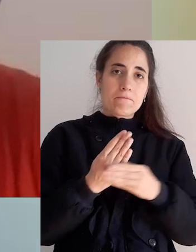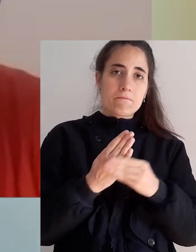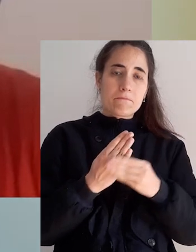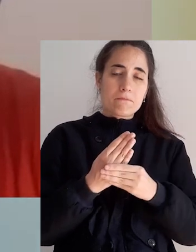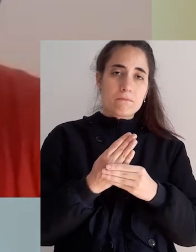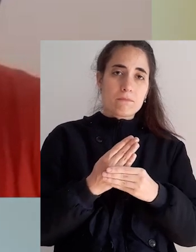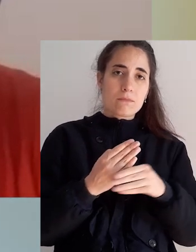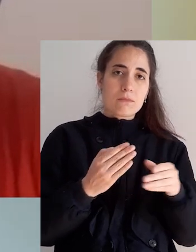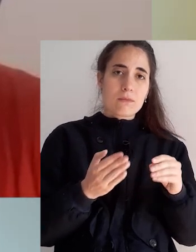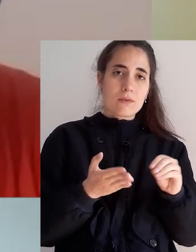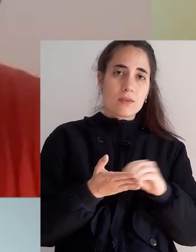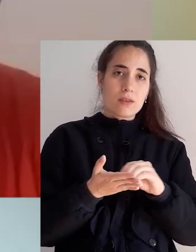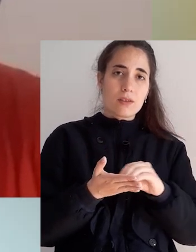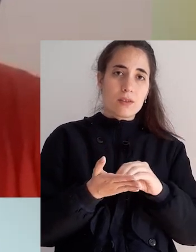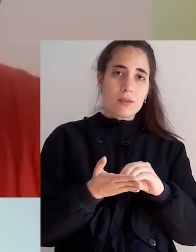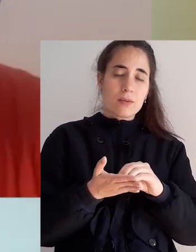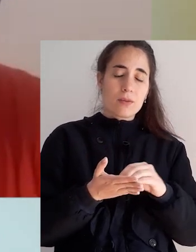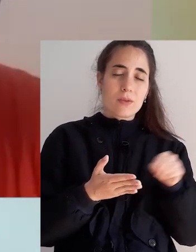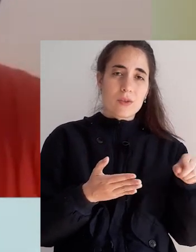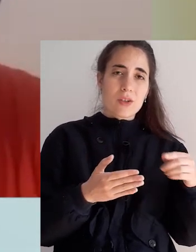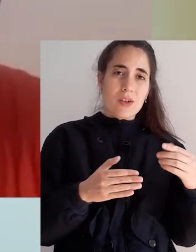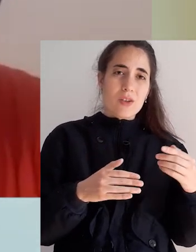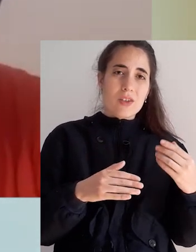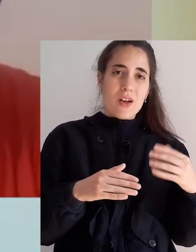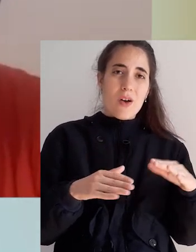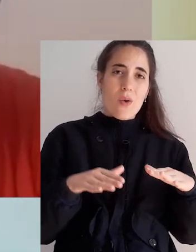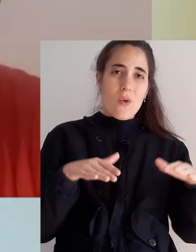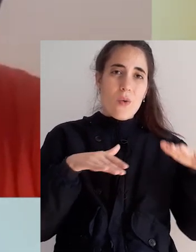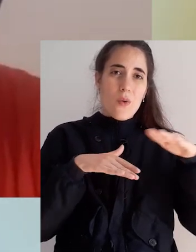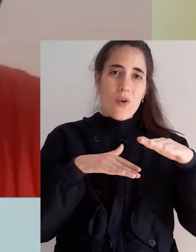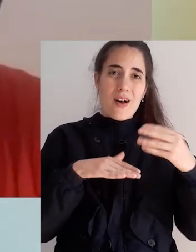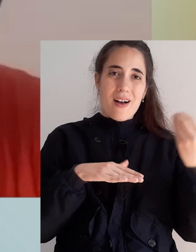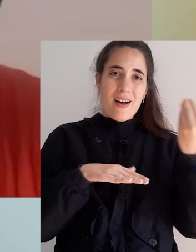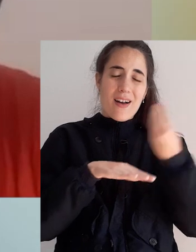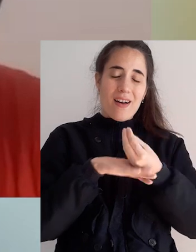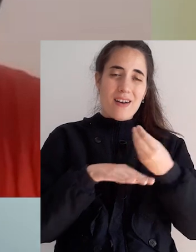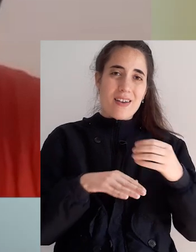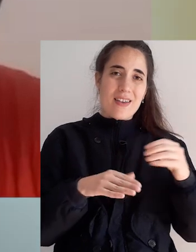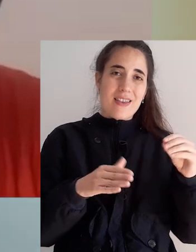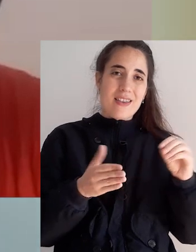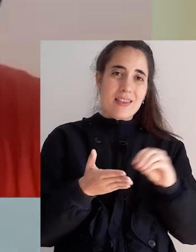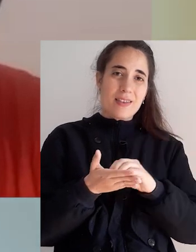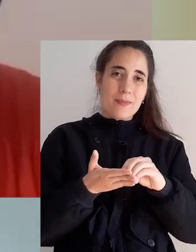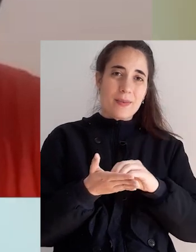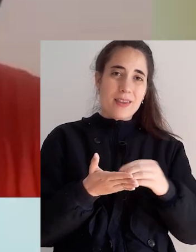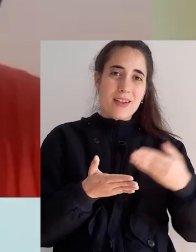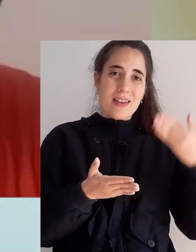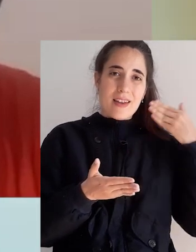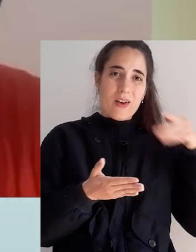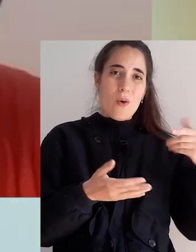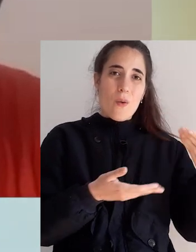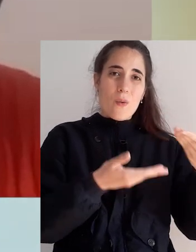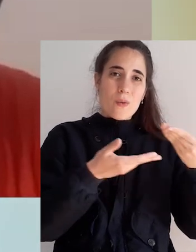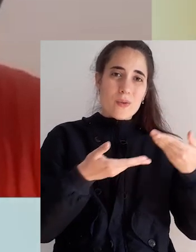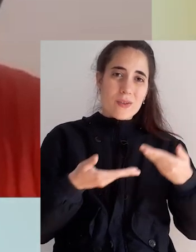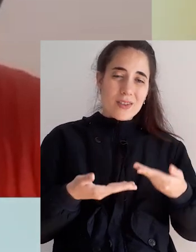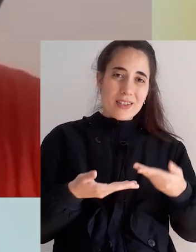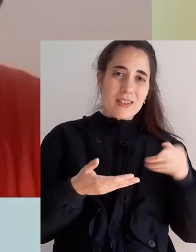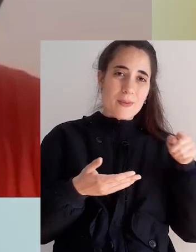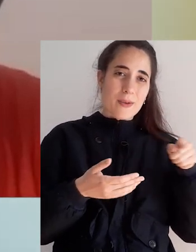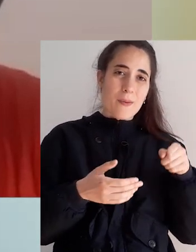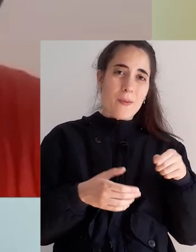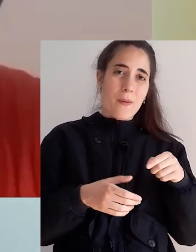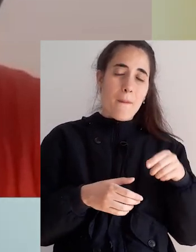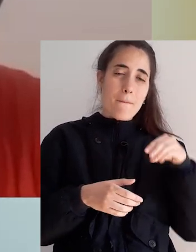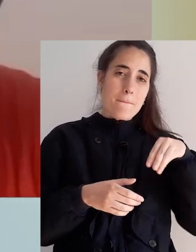de la Universidad Nacional Buenos Aires, de la UBA, ex diputada nacional, fundadora del Consejo Consultivo